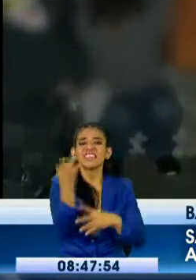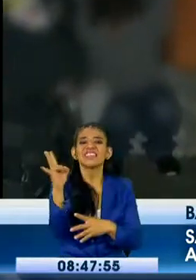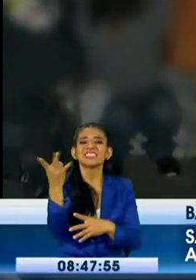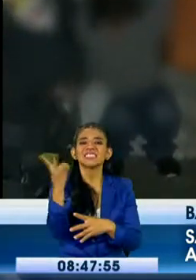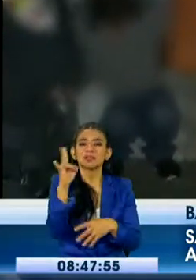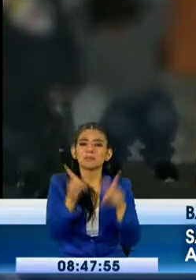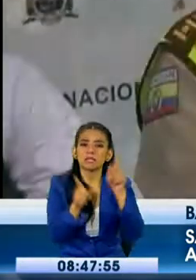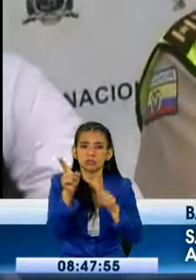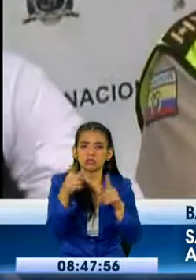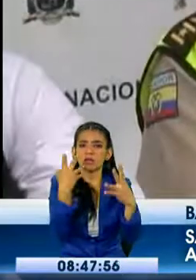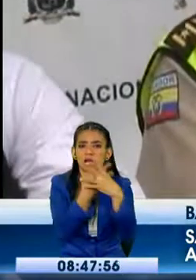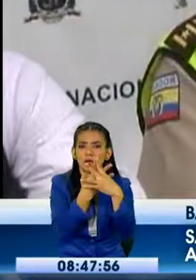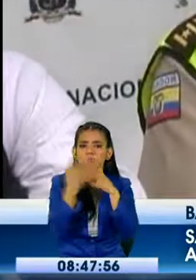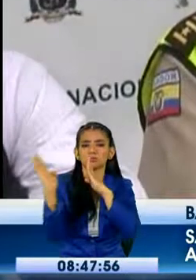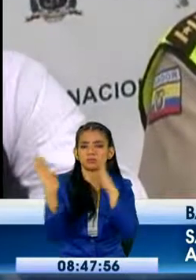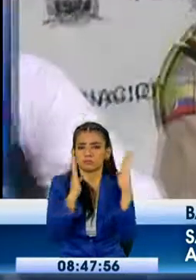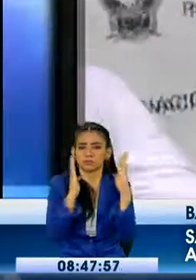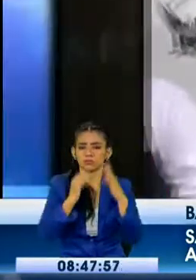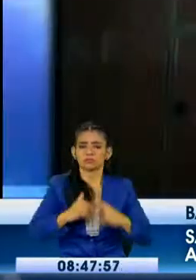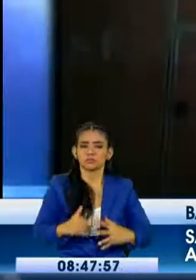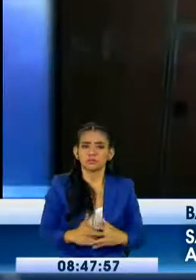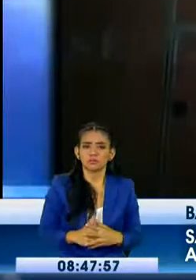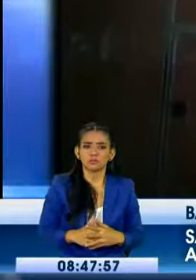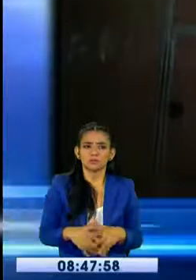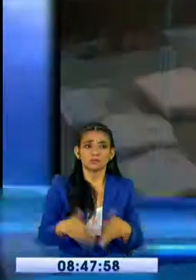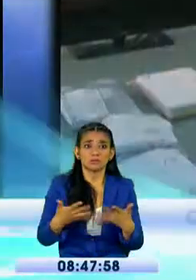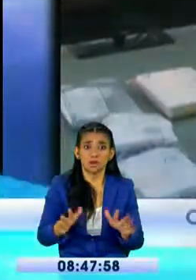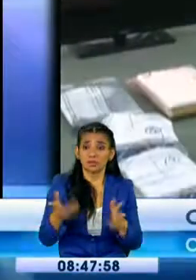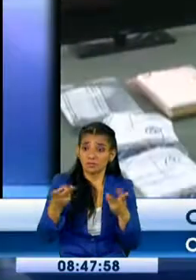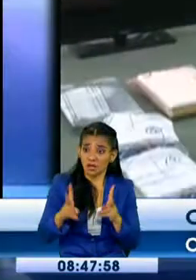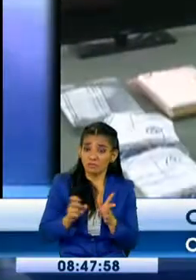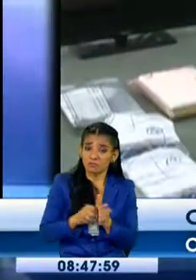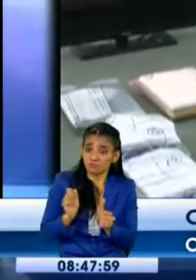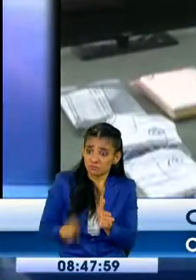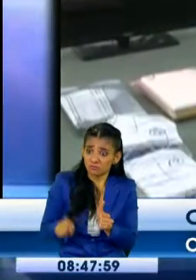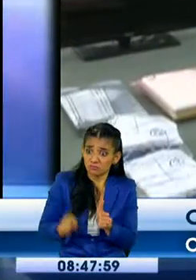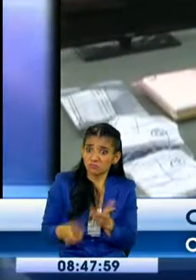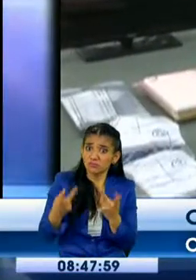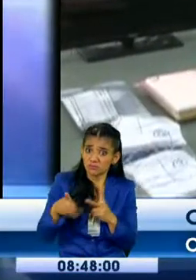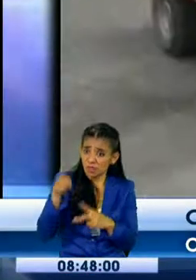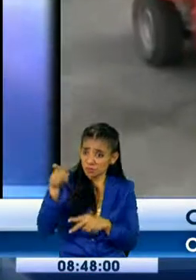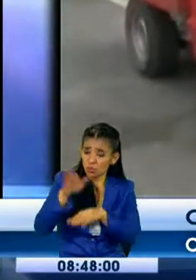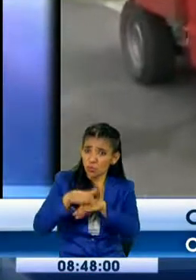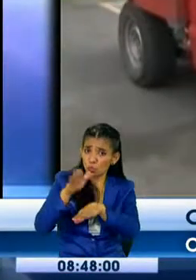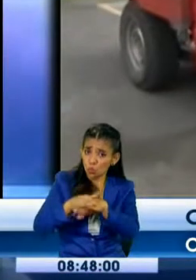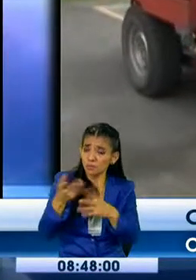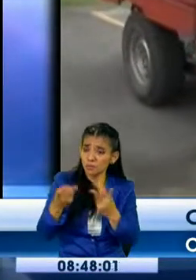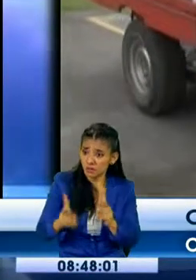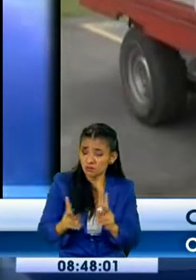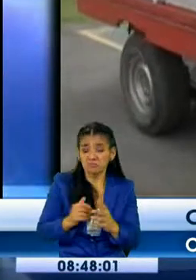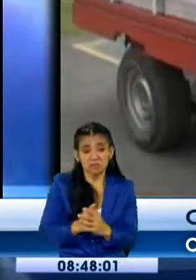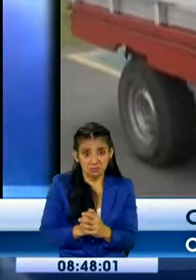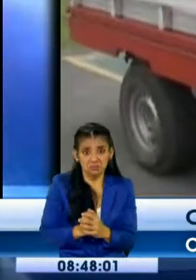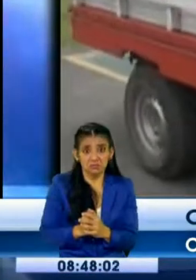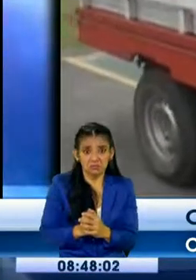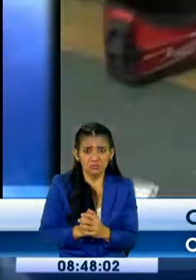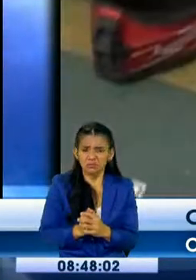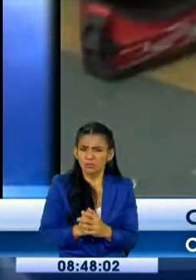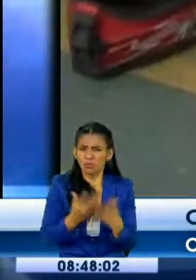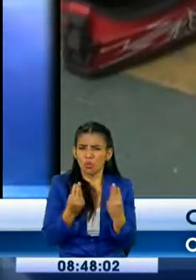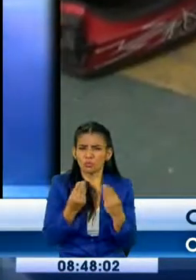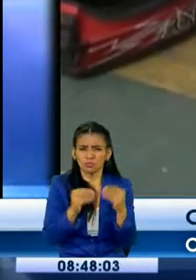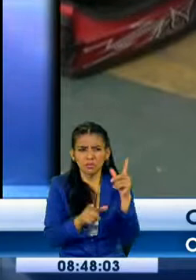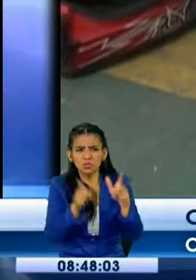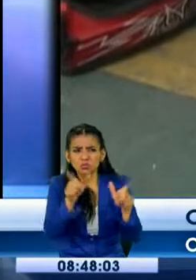18 detenidos. Conocemos también que hay un profesional del derecho con medidas sustitutivas y, en fin, una gran cantidad de